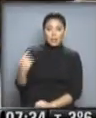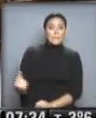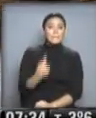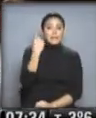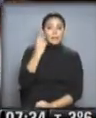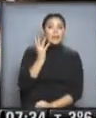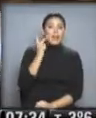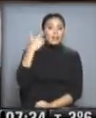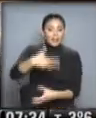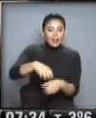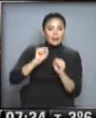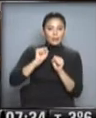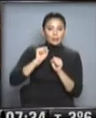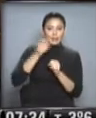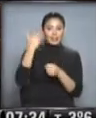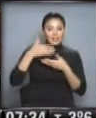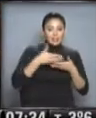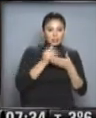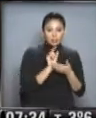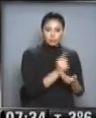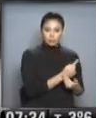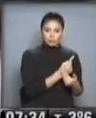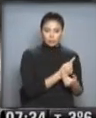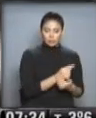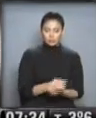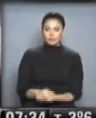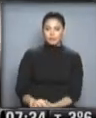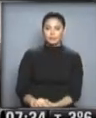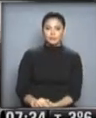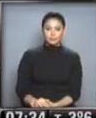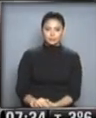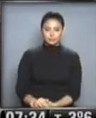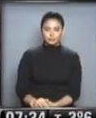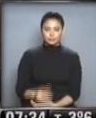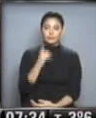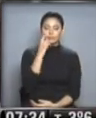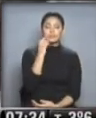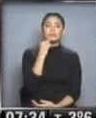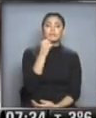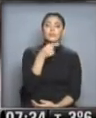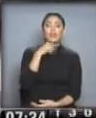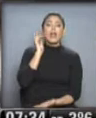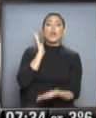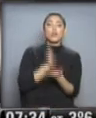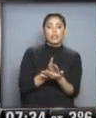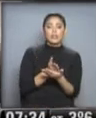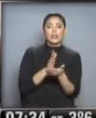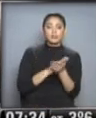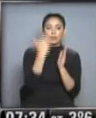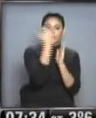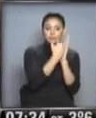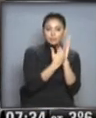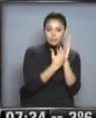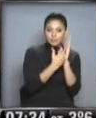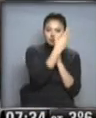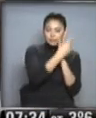primera nieta recuperada nacida en cautiverio. Por mayoría, condenar a Silvia Marta Kirilovsky, de las demás condiciones personales consignadas